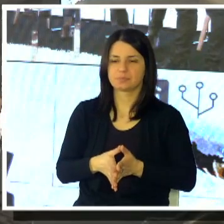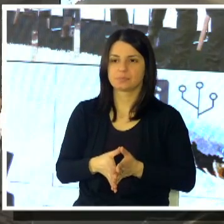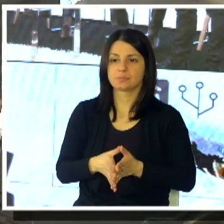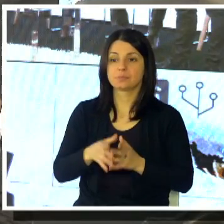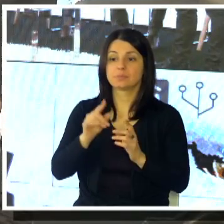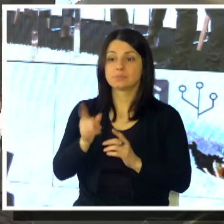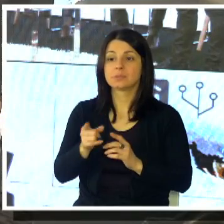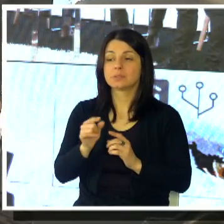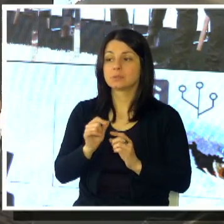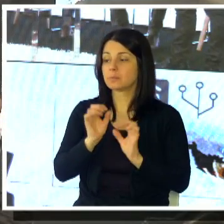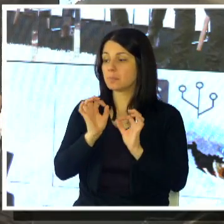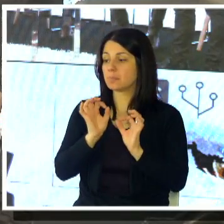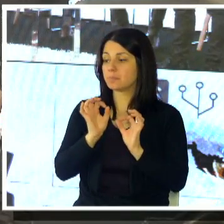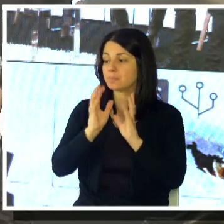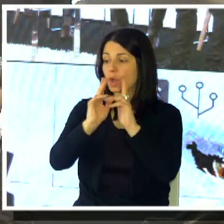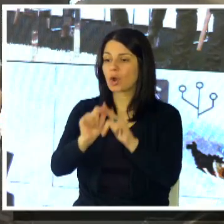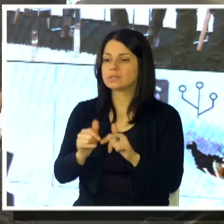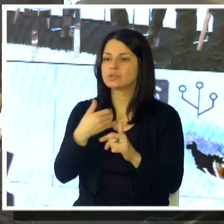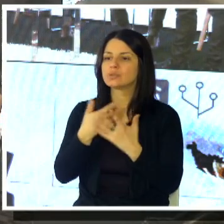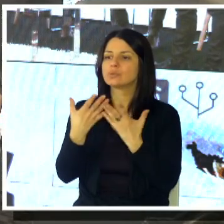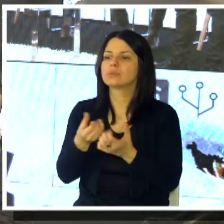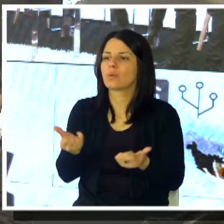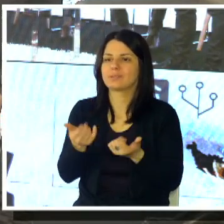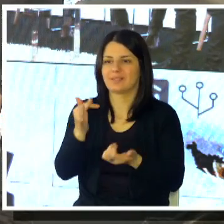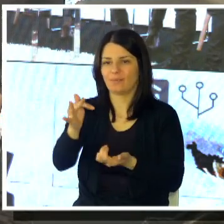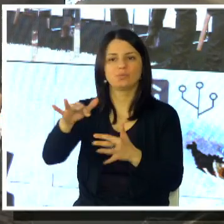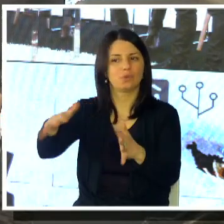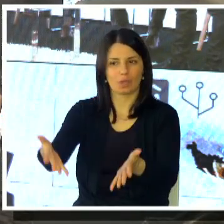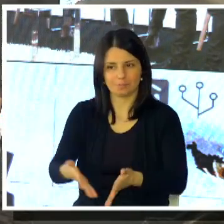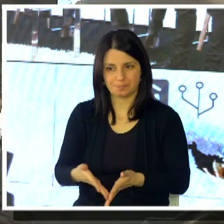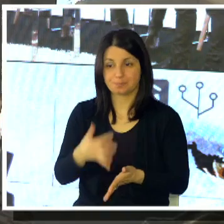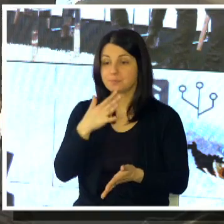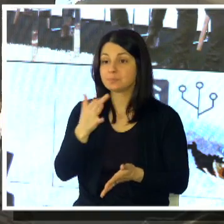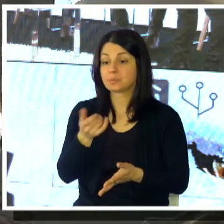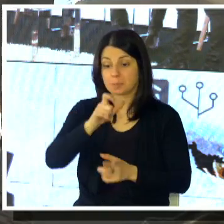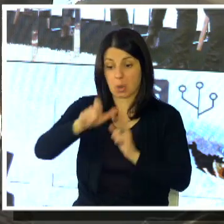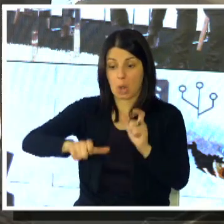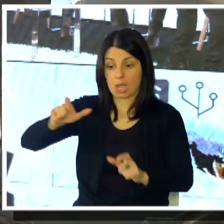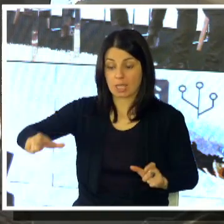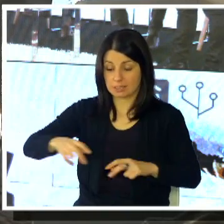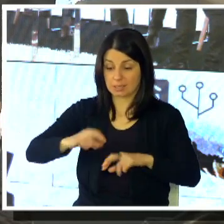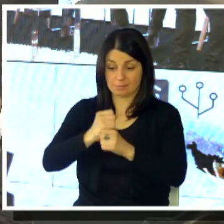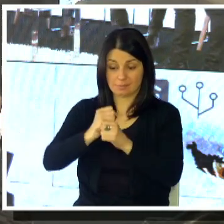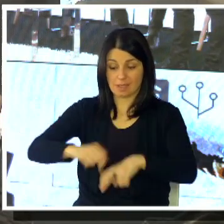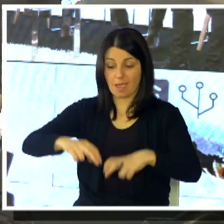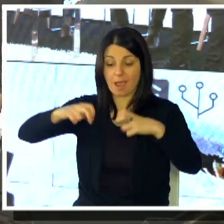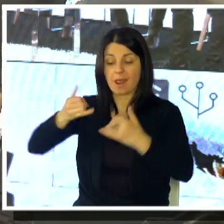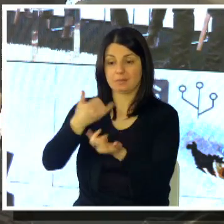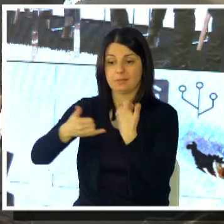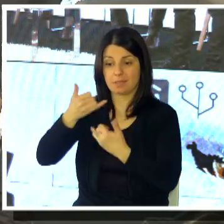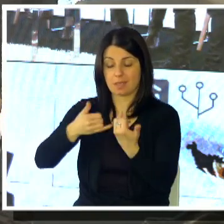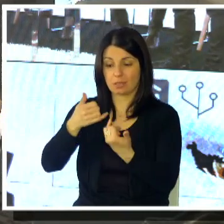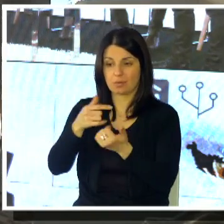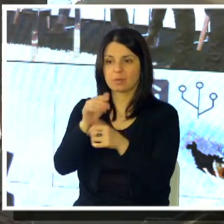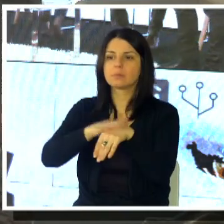y un poco planificar lo que queremos hacer a futuro. O sea, por ejemplo, la gente de análisis de datos se encarga de